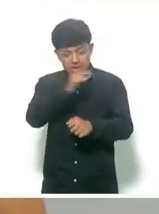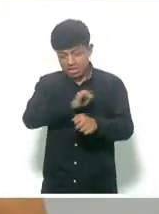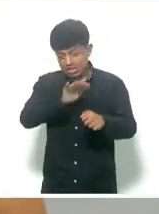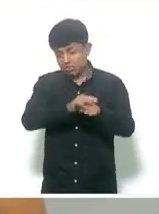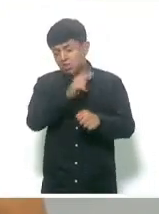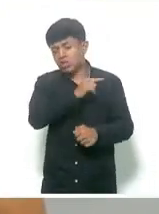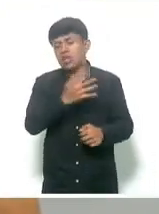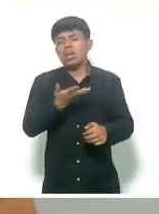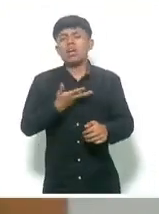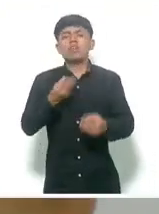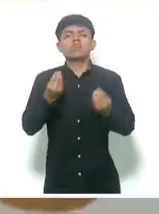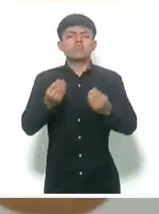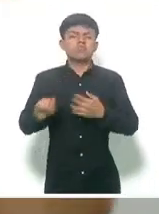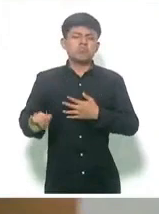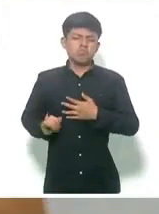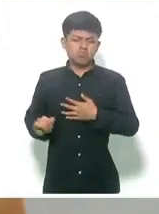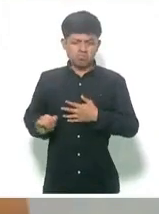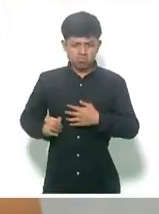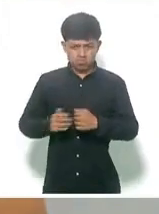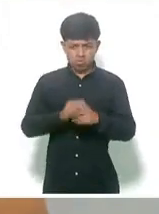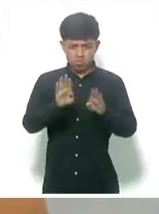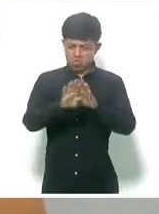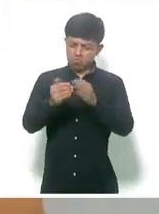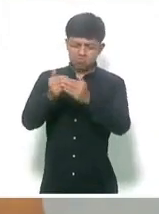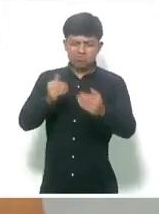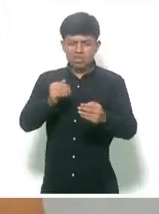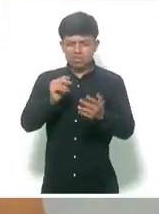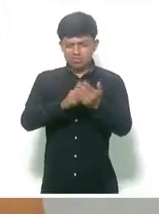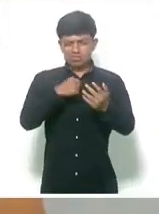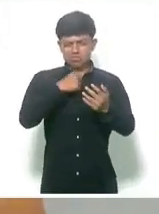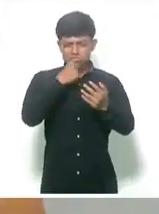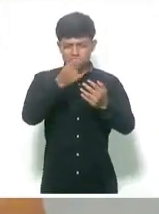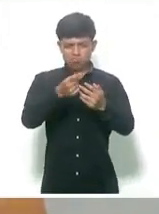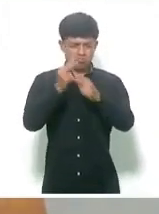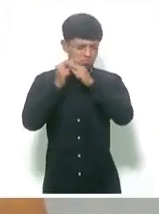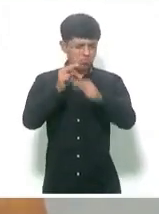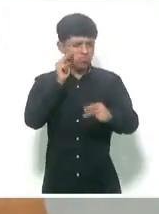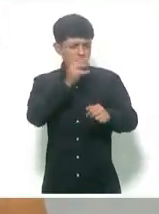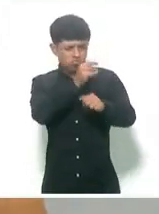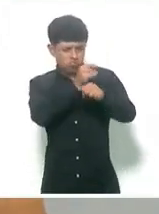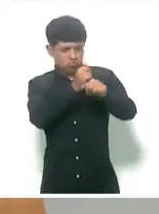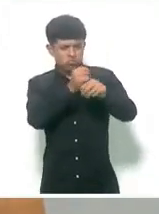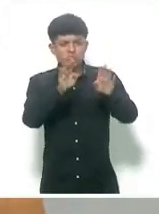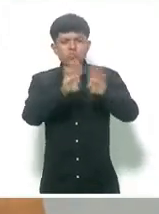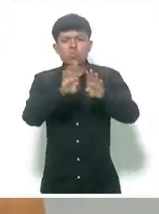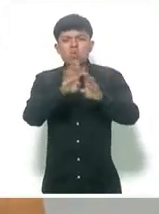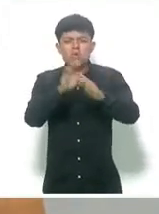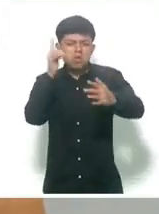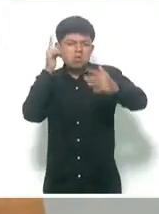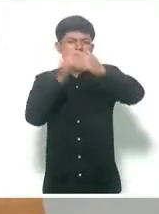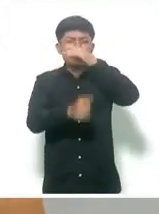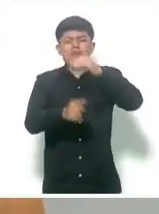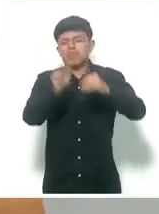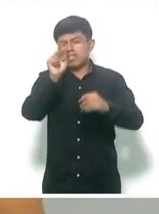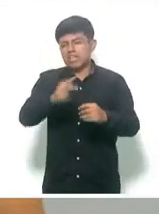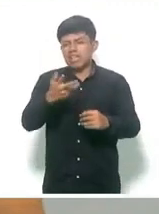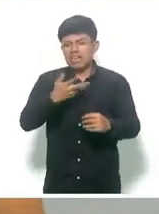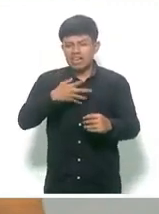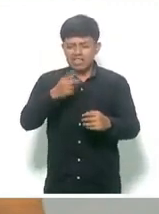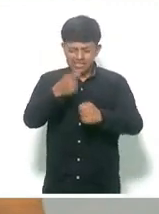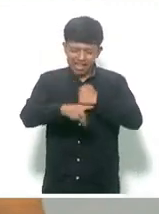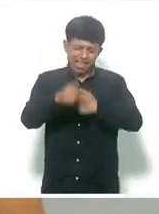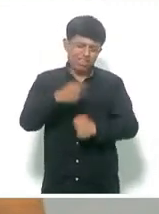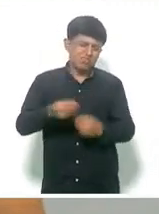interesante porque en su momento en como lo hemos venido viendo la el fenómeno migratorio nos vino a afectar demasiado